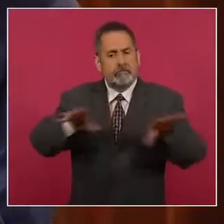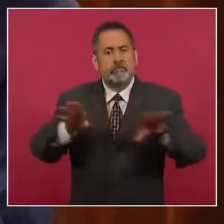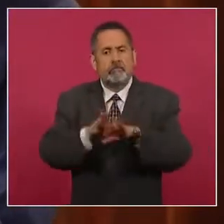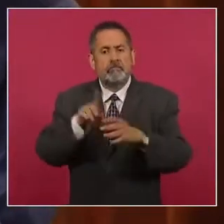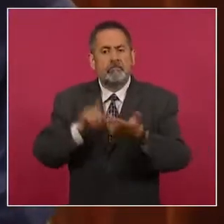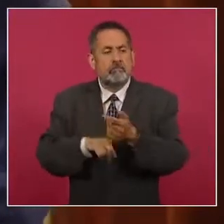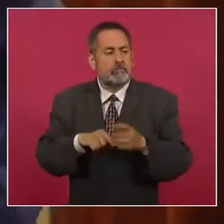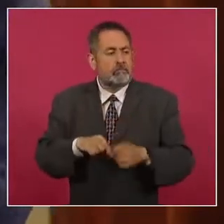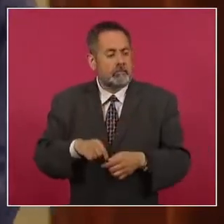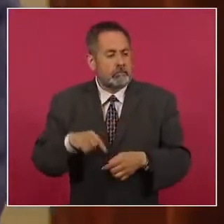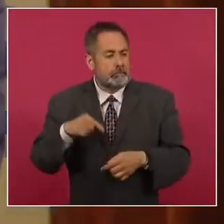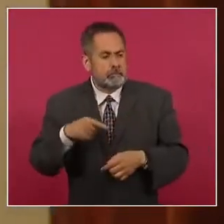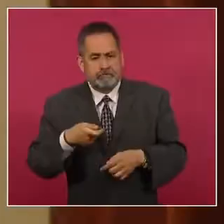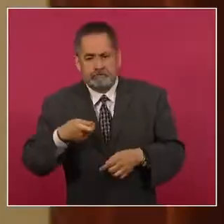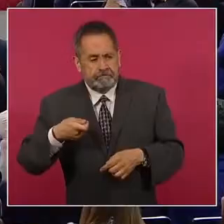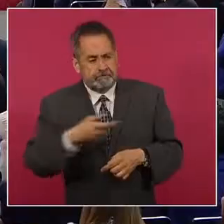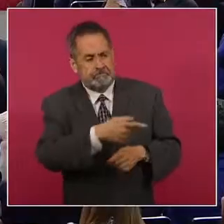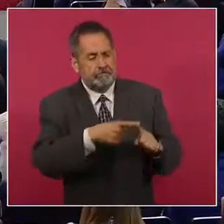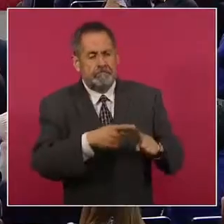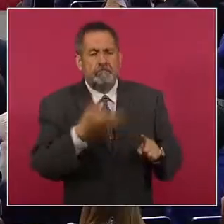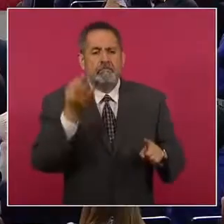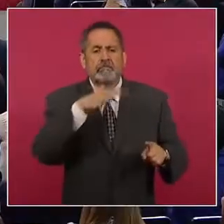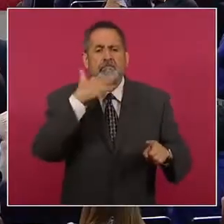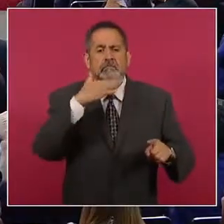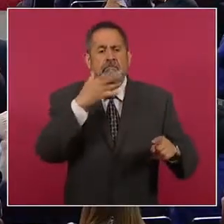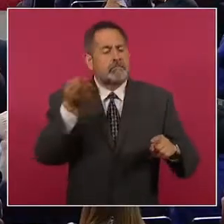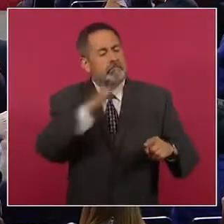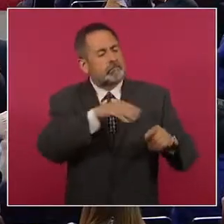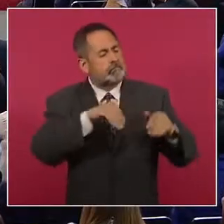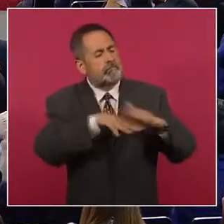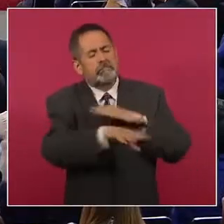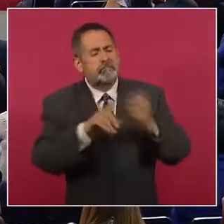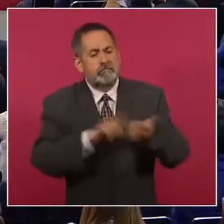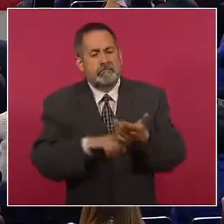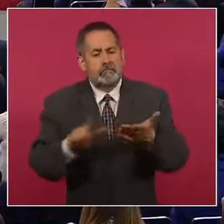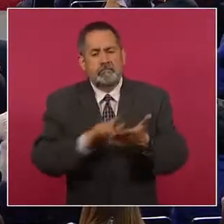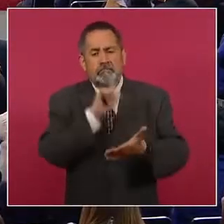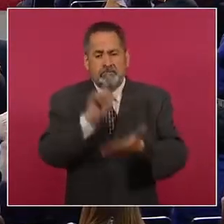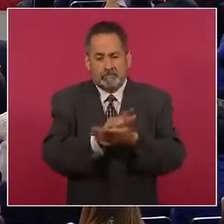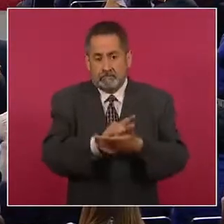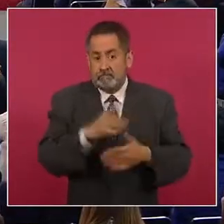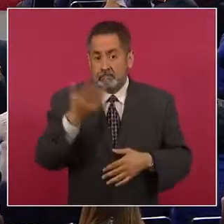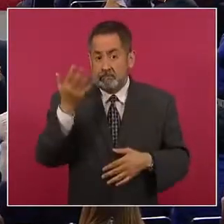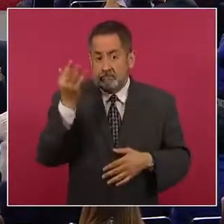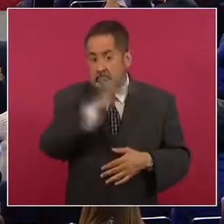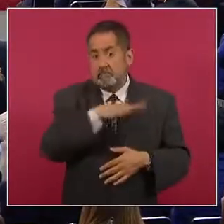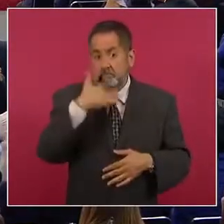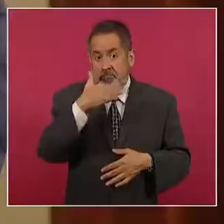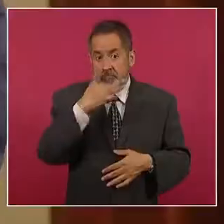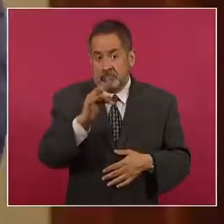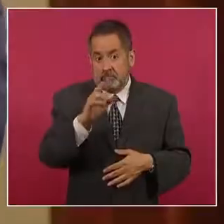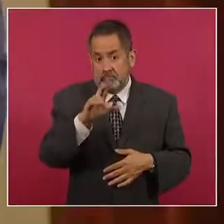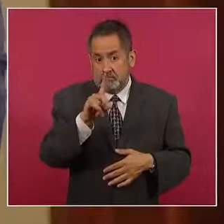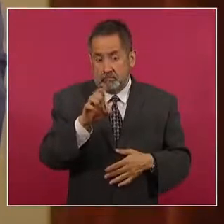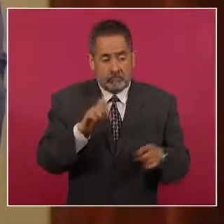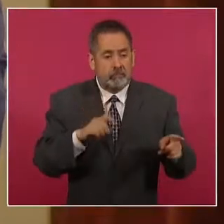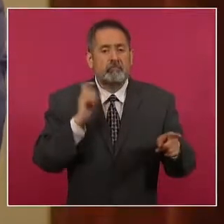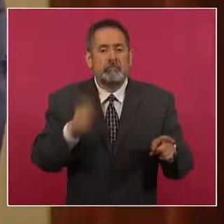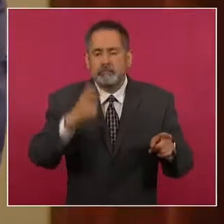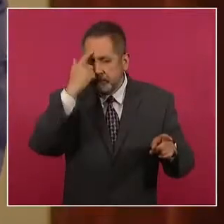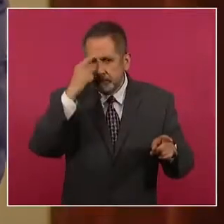como fraude a la ley, fraude legal, el